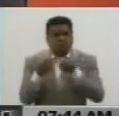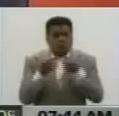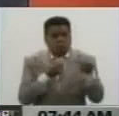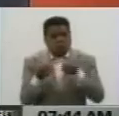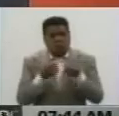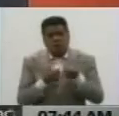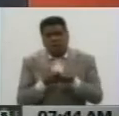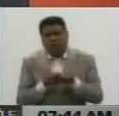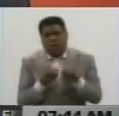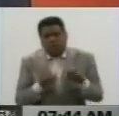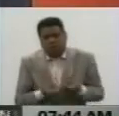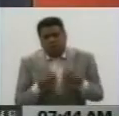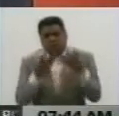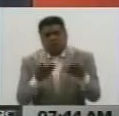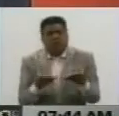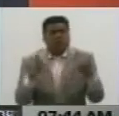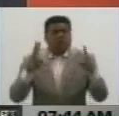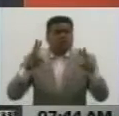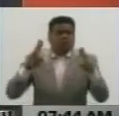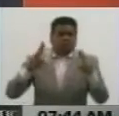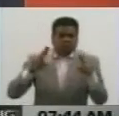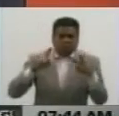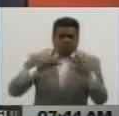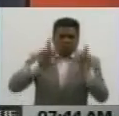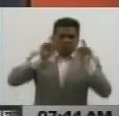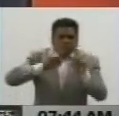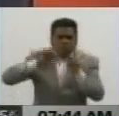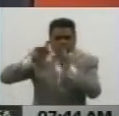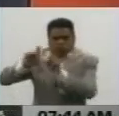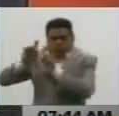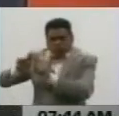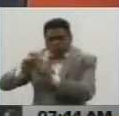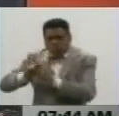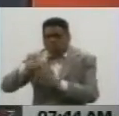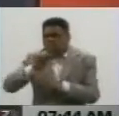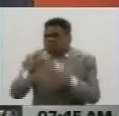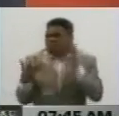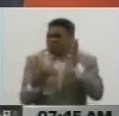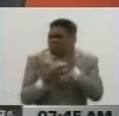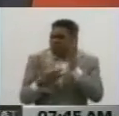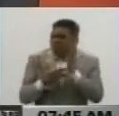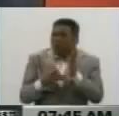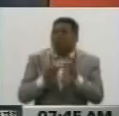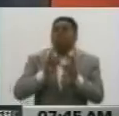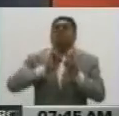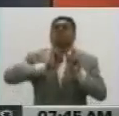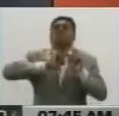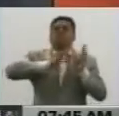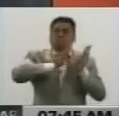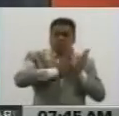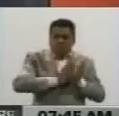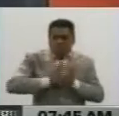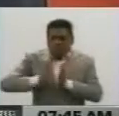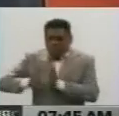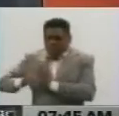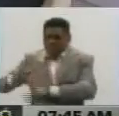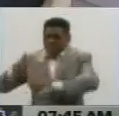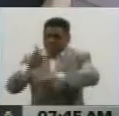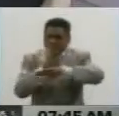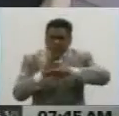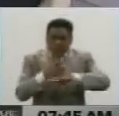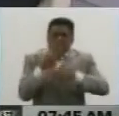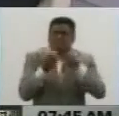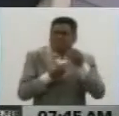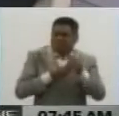dándole, aportándole conocimiento y asistencia técnica. ¿Qué hace el Estado? Organizar estas